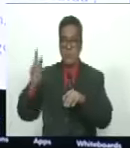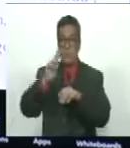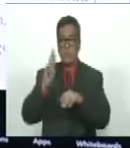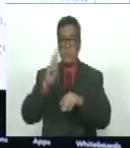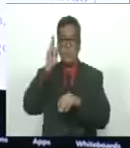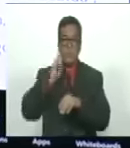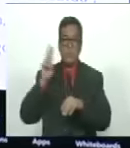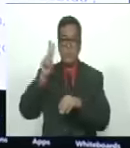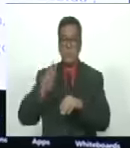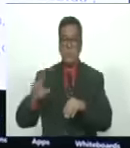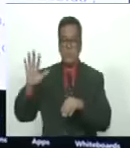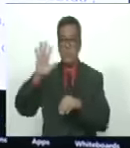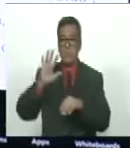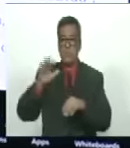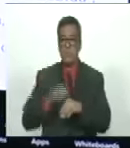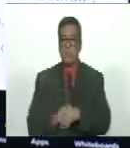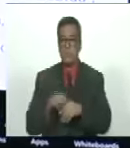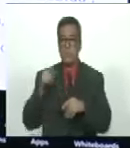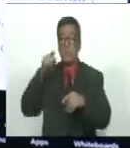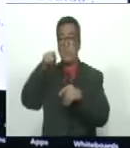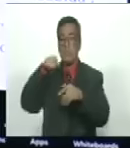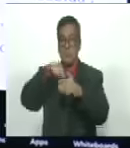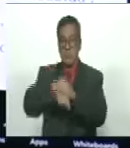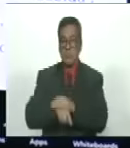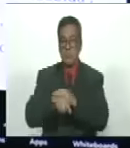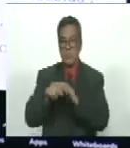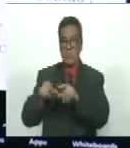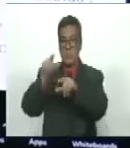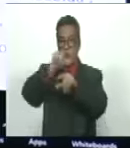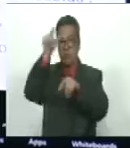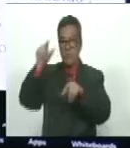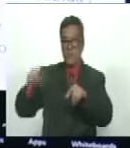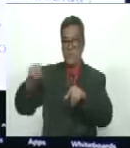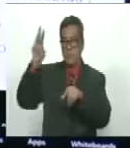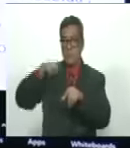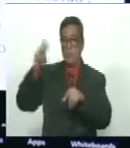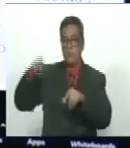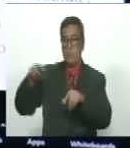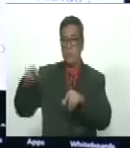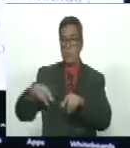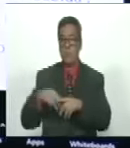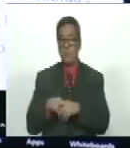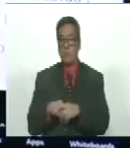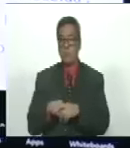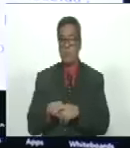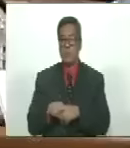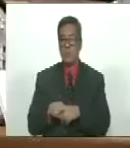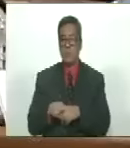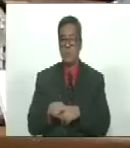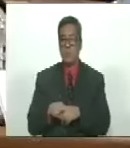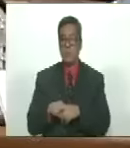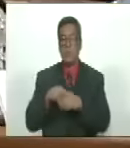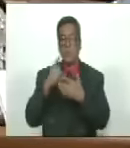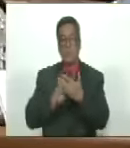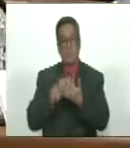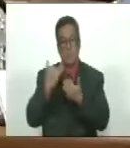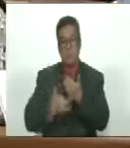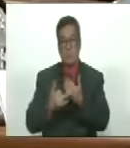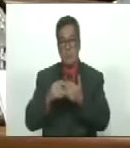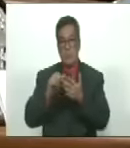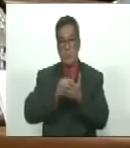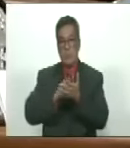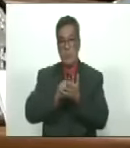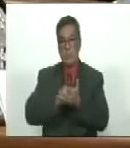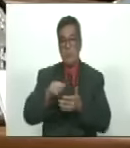República Bolivariana de Venezuela, deberá incluir al territorio de la Guayana Esequiba. Y plantea en el 18